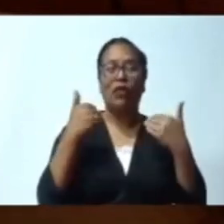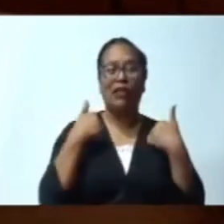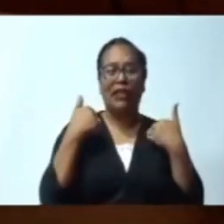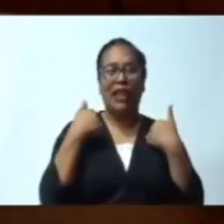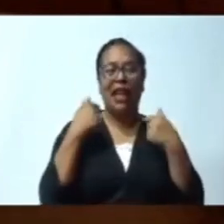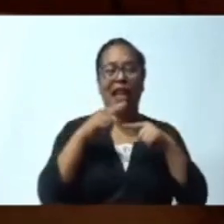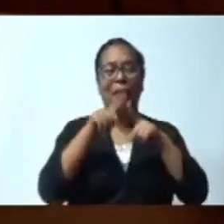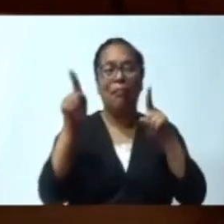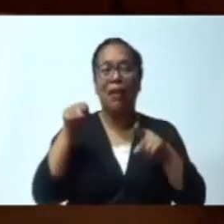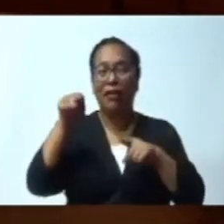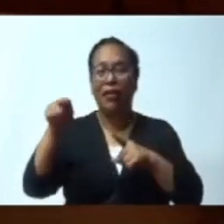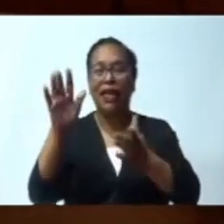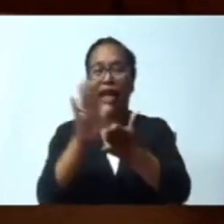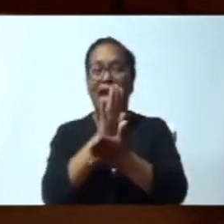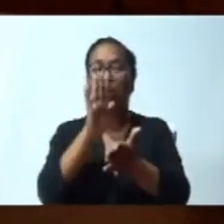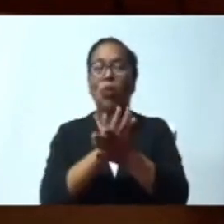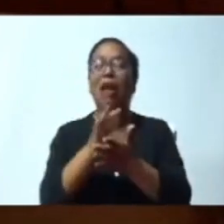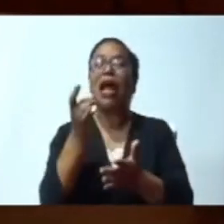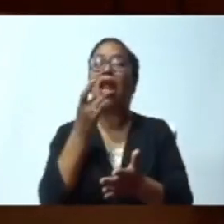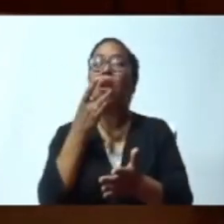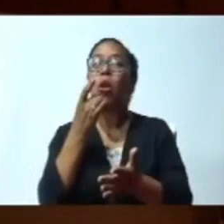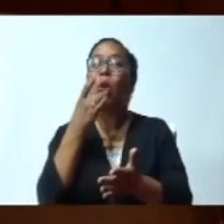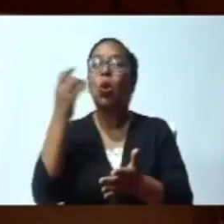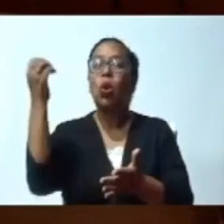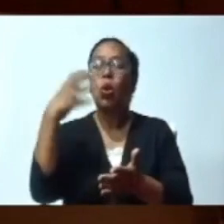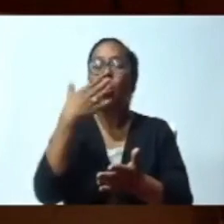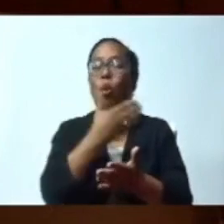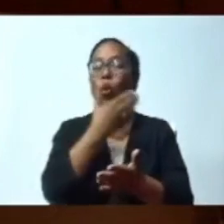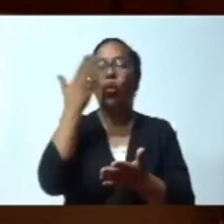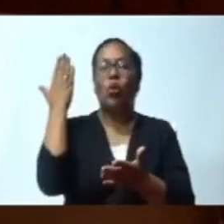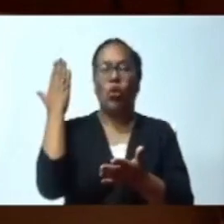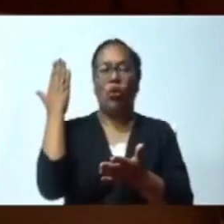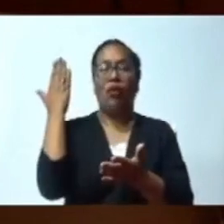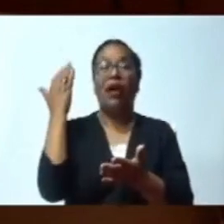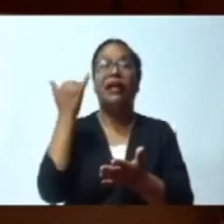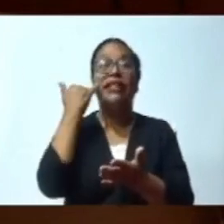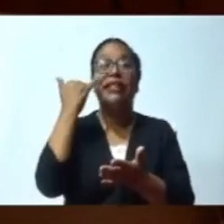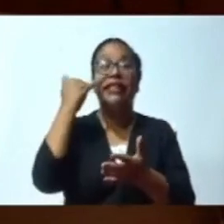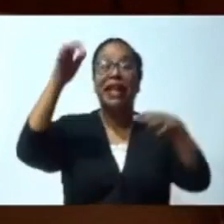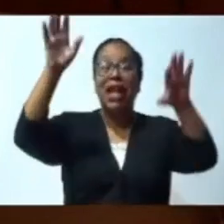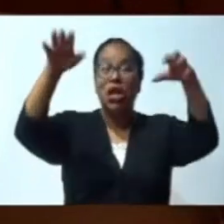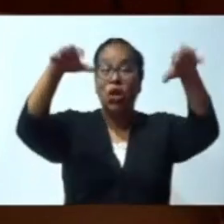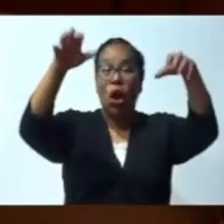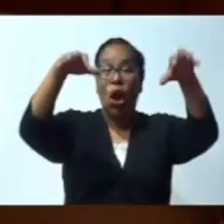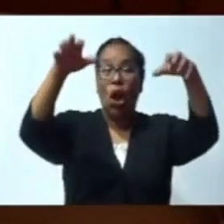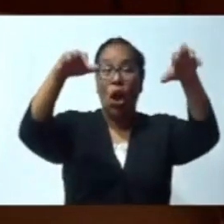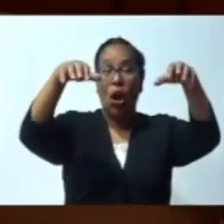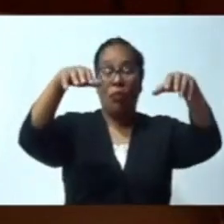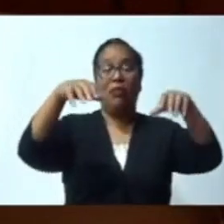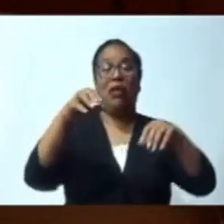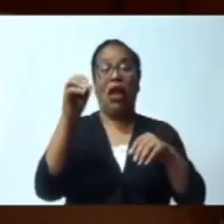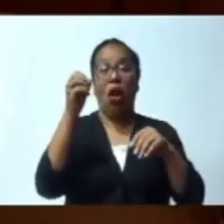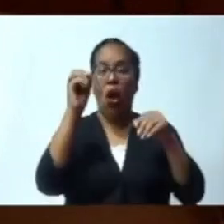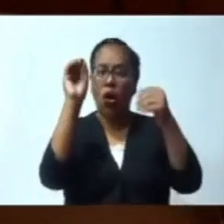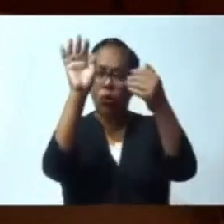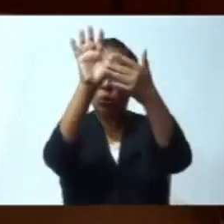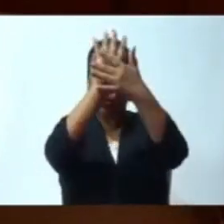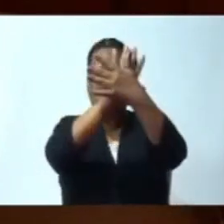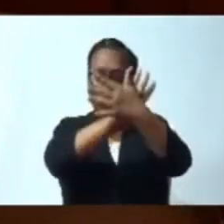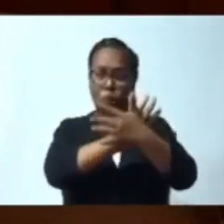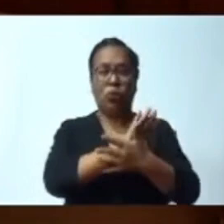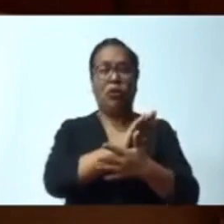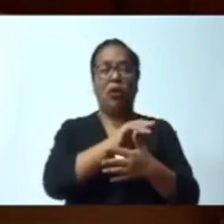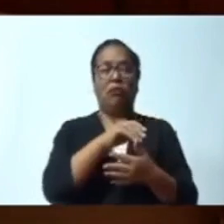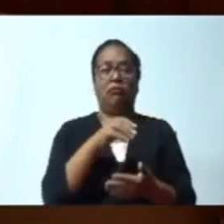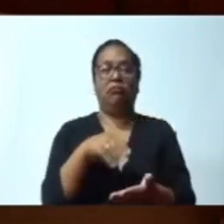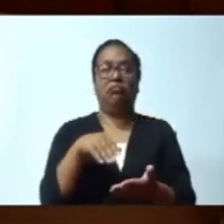se nubla o llueve, hay que suspender las clases y perder el día. Aquí estudiar da mucha dificultad.